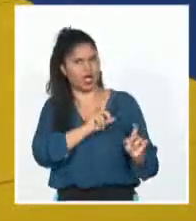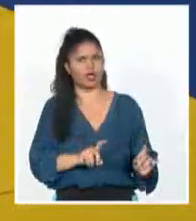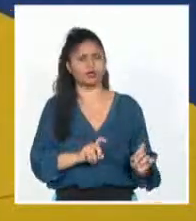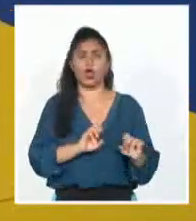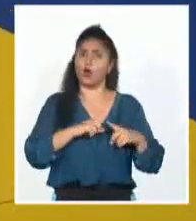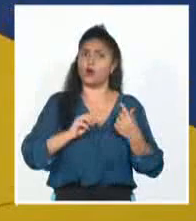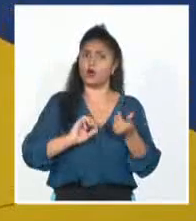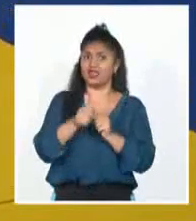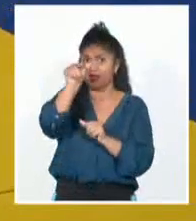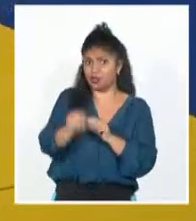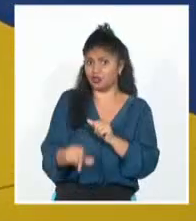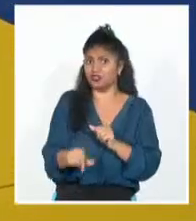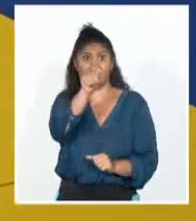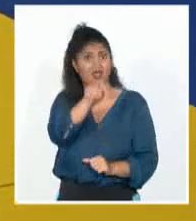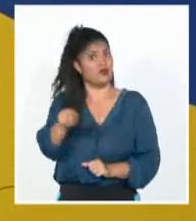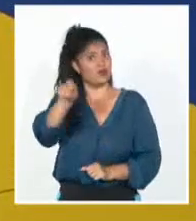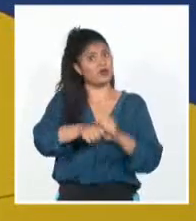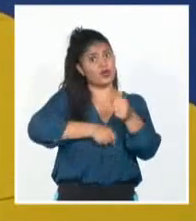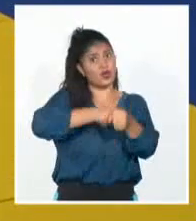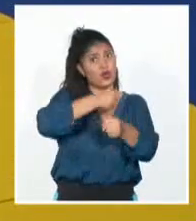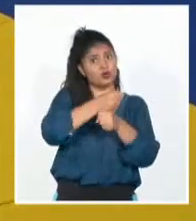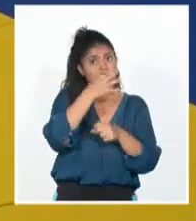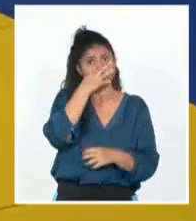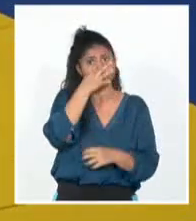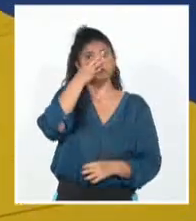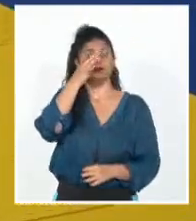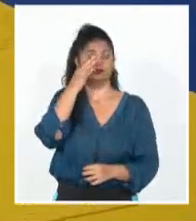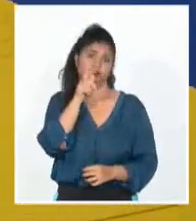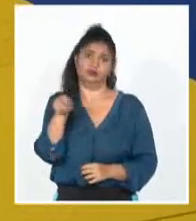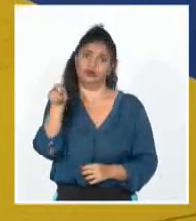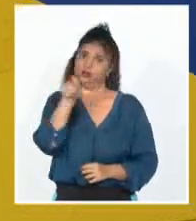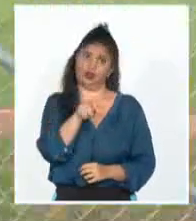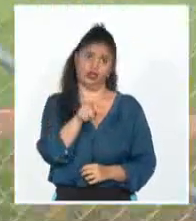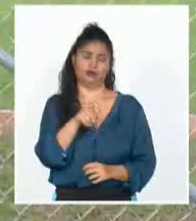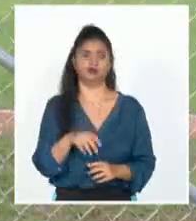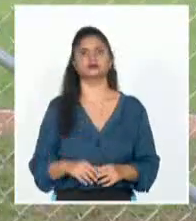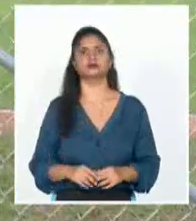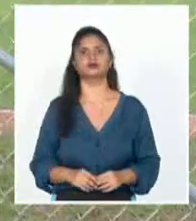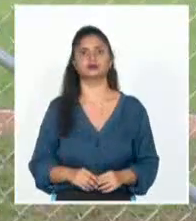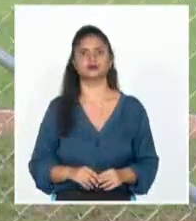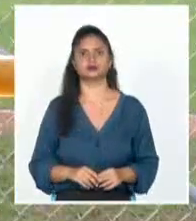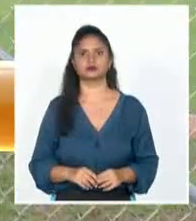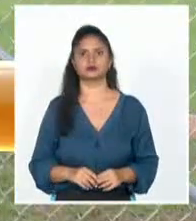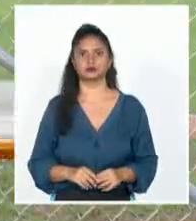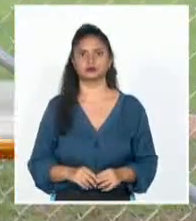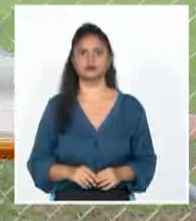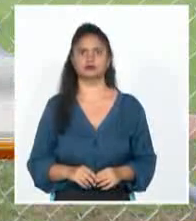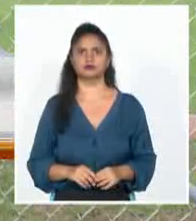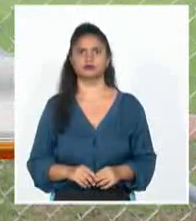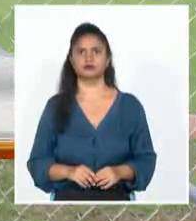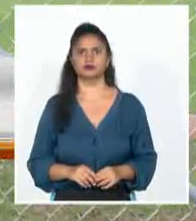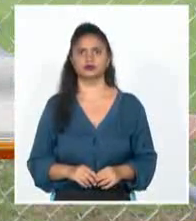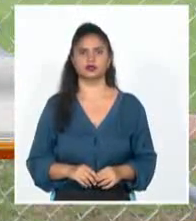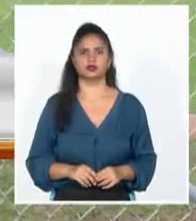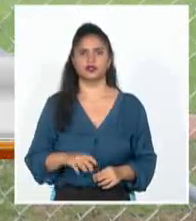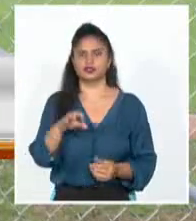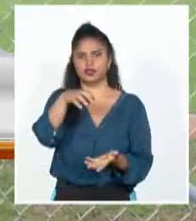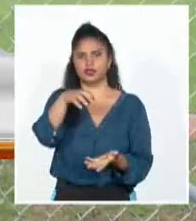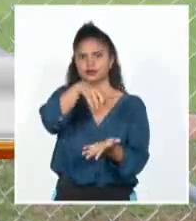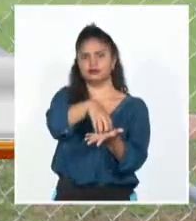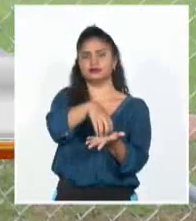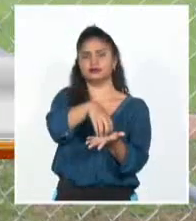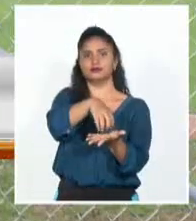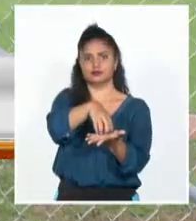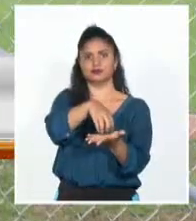Centroamericanos y del Caribe, específicamente en el área de la educación y el control antidopaje, en conjunto con el órgano regional antidopaje, que está apoyando también a El Salvador. Y